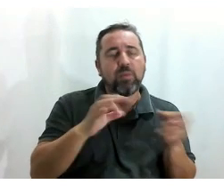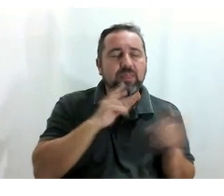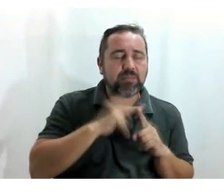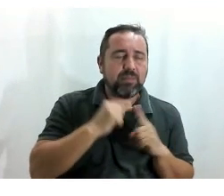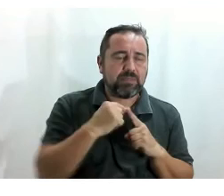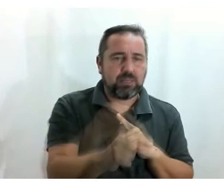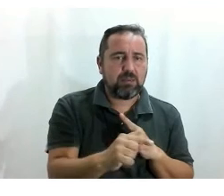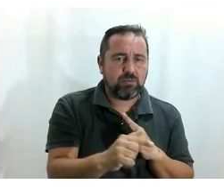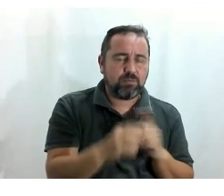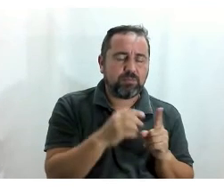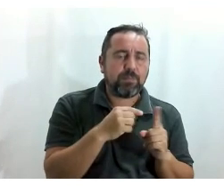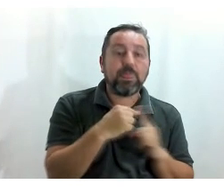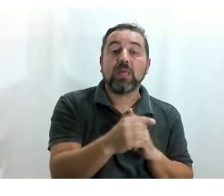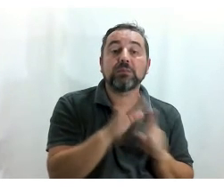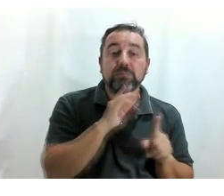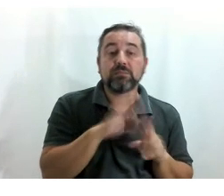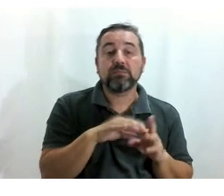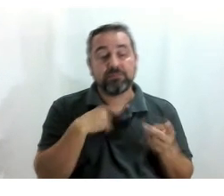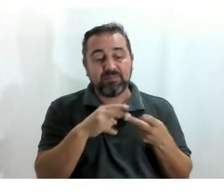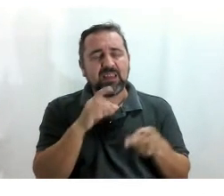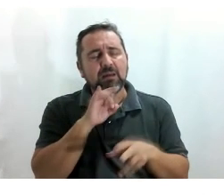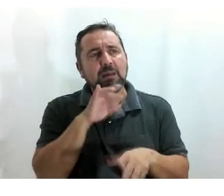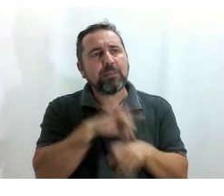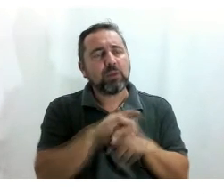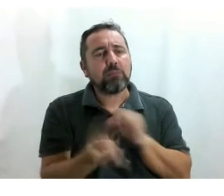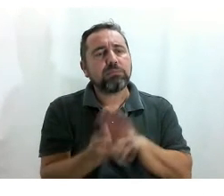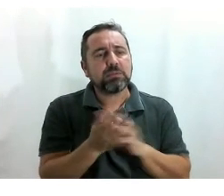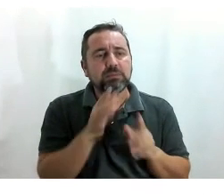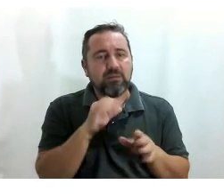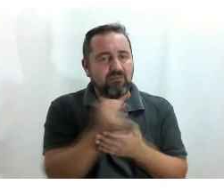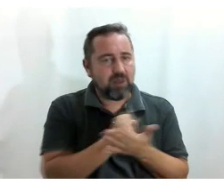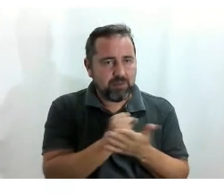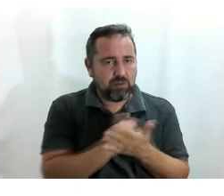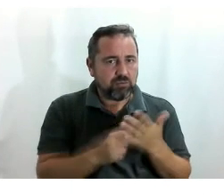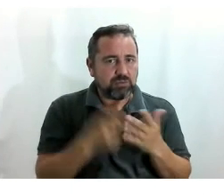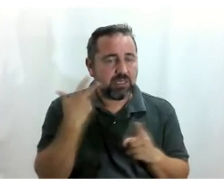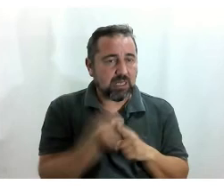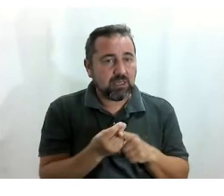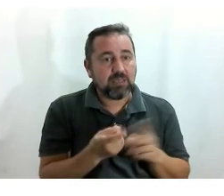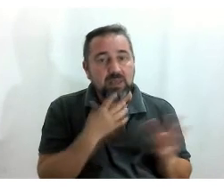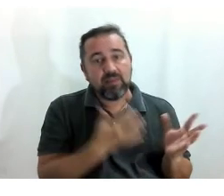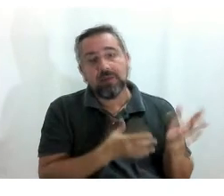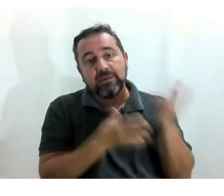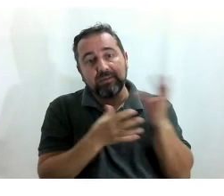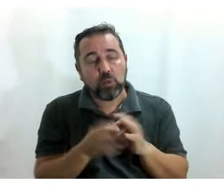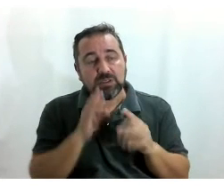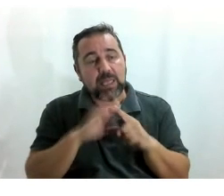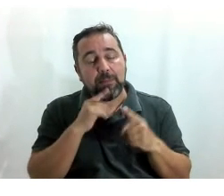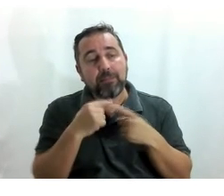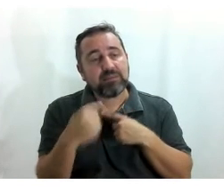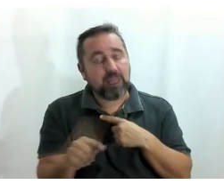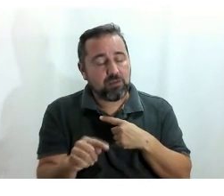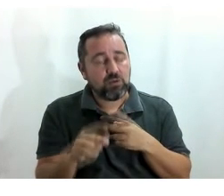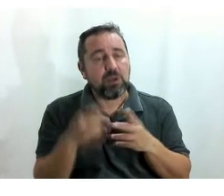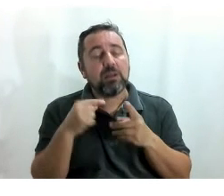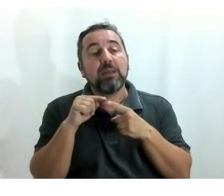transcribe desde el gen mutado que causa la patología. Se inyecta el fármaco, lo que se hace es que se une al mensajero y bloquea